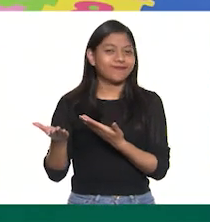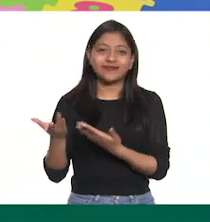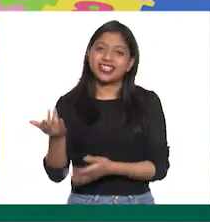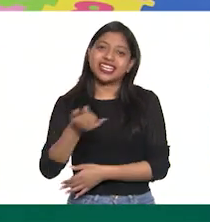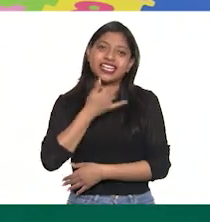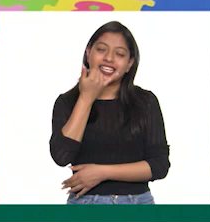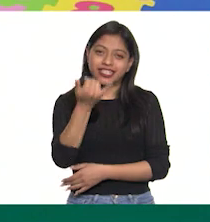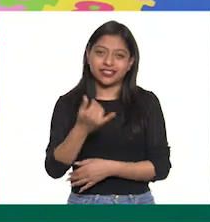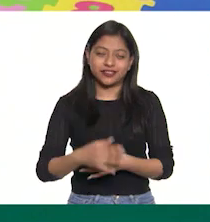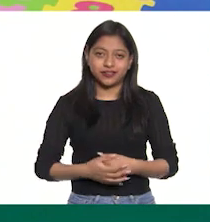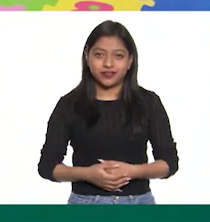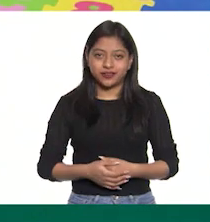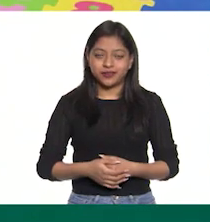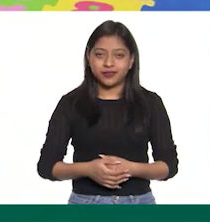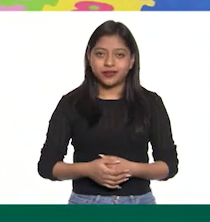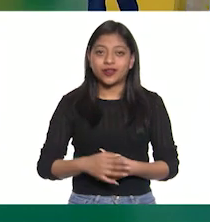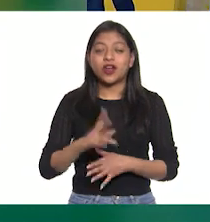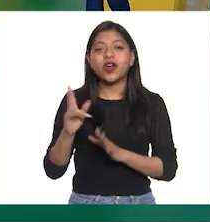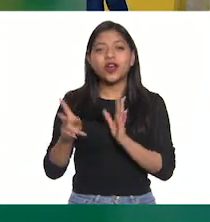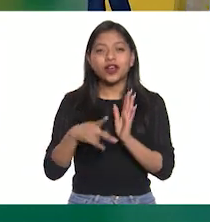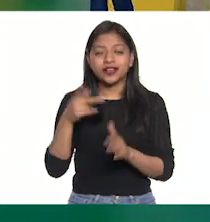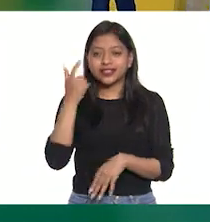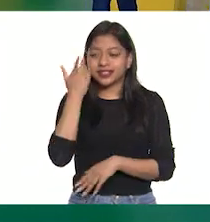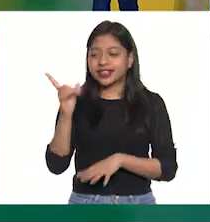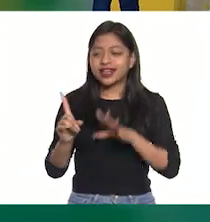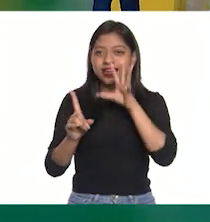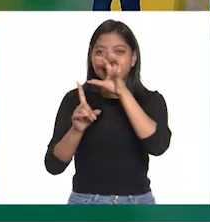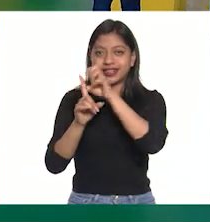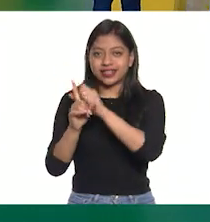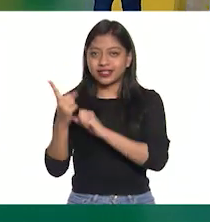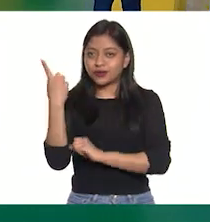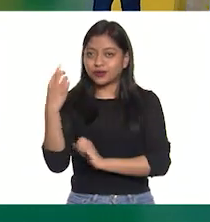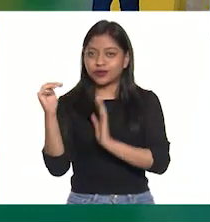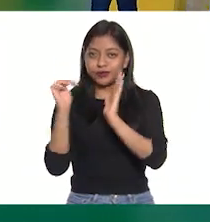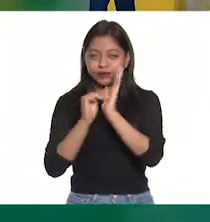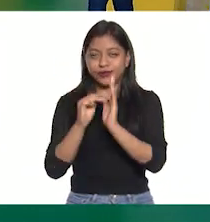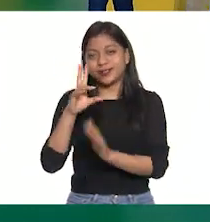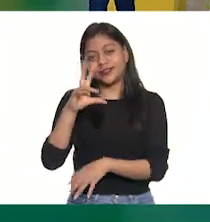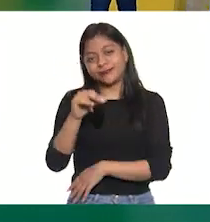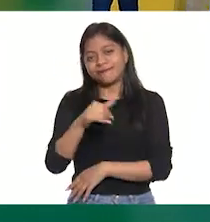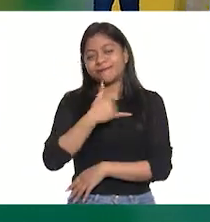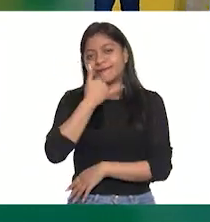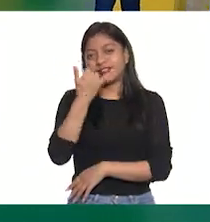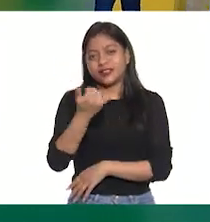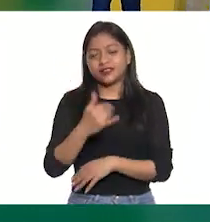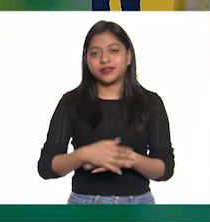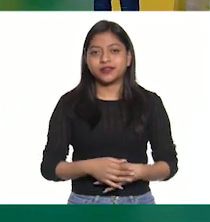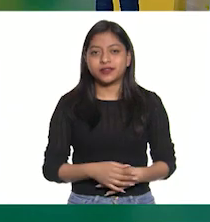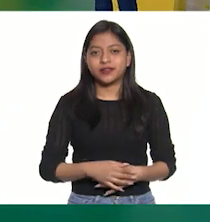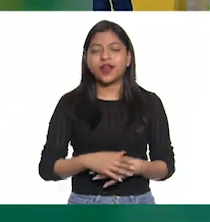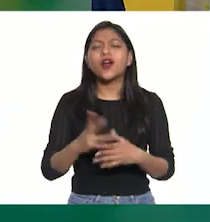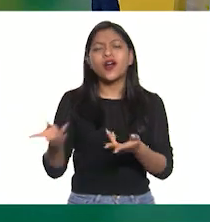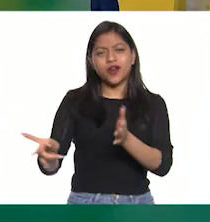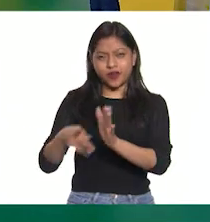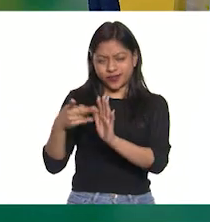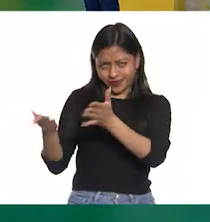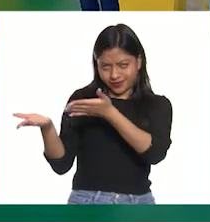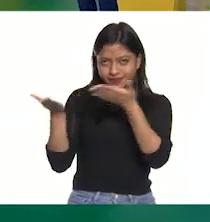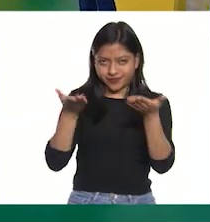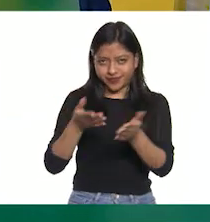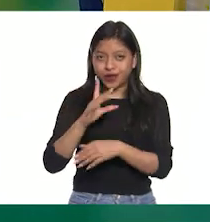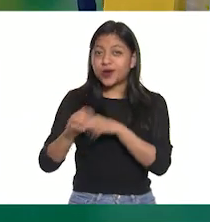¡Ándele! No. Yo vi que la maestra Rosalba otra vez le quería atinar al 1000. Y ya ven lo que le pasó. No, creo que soplaron muy fuerte. Pero vamos a darle otra